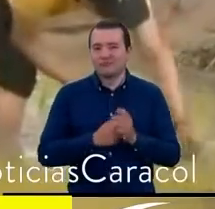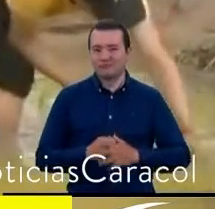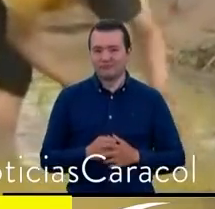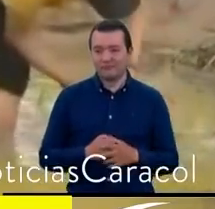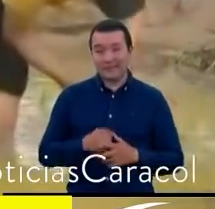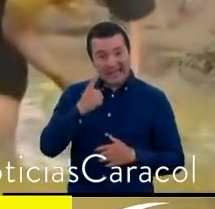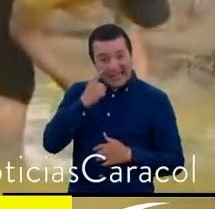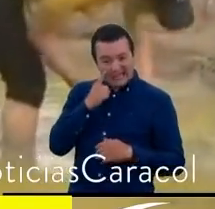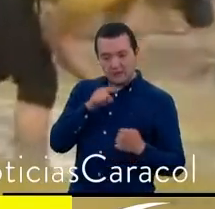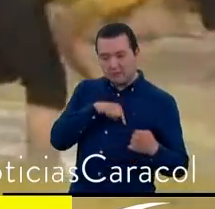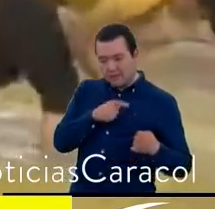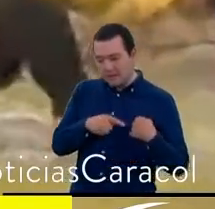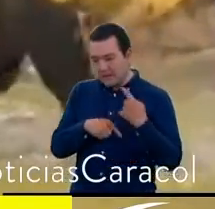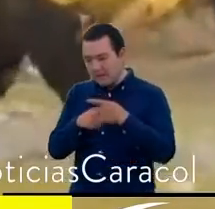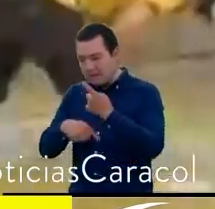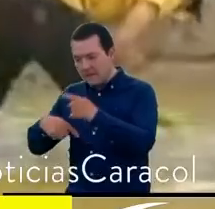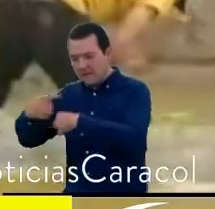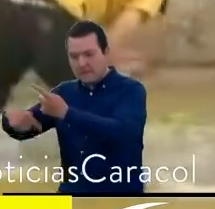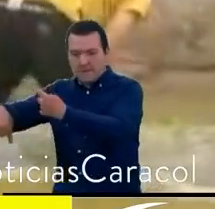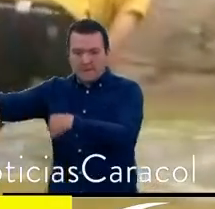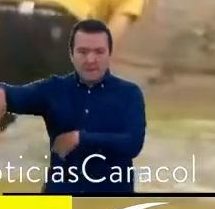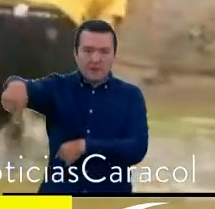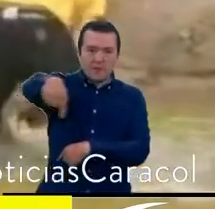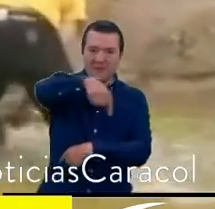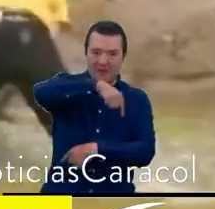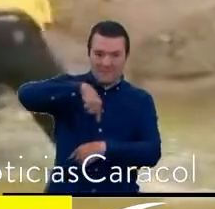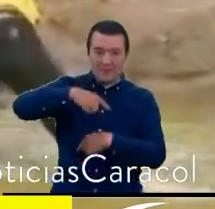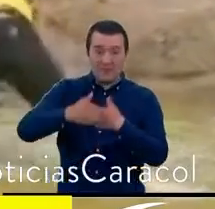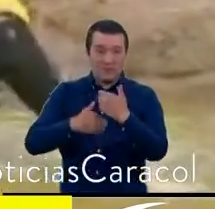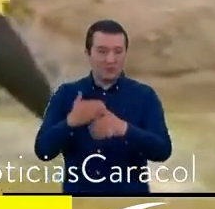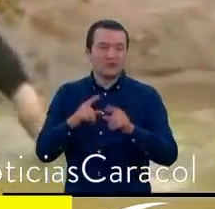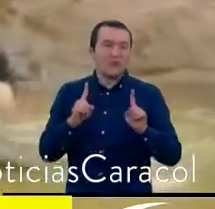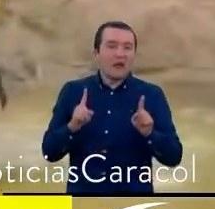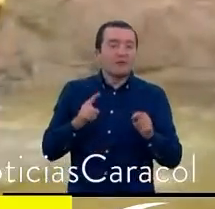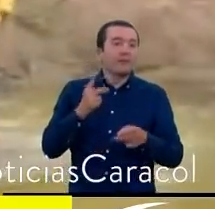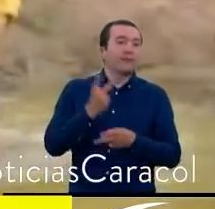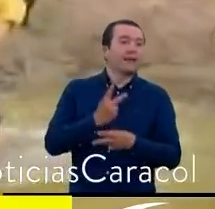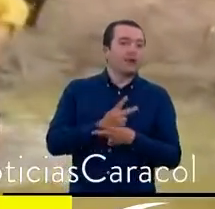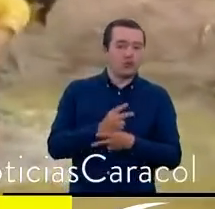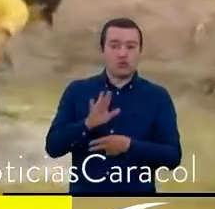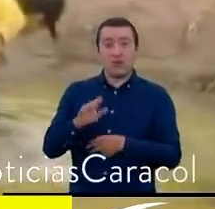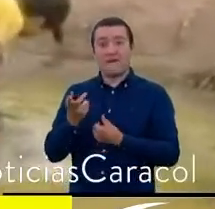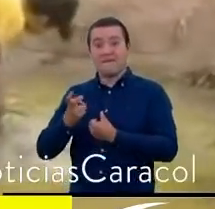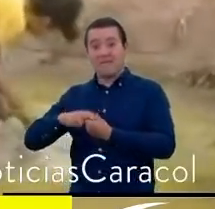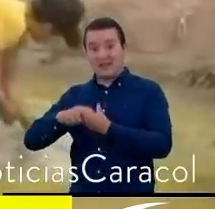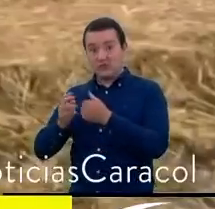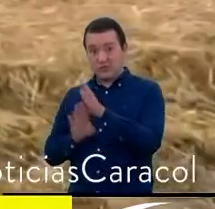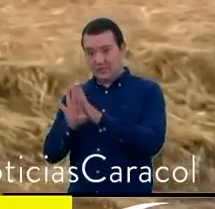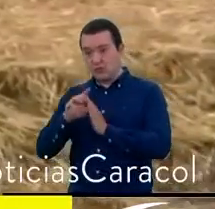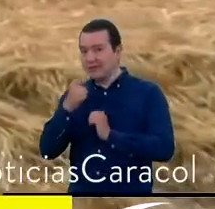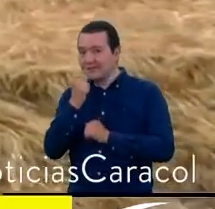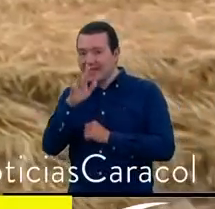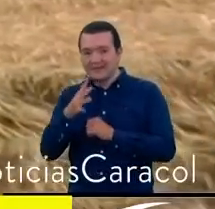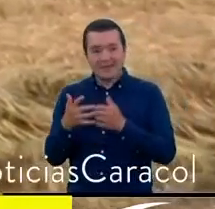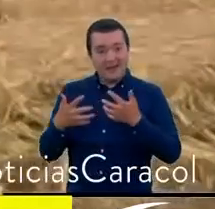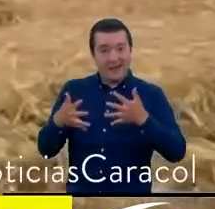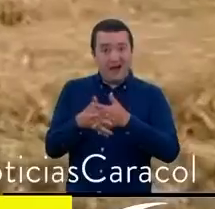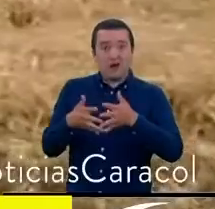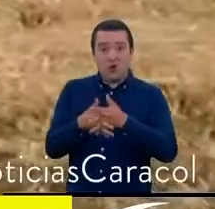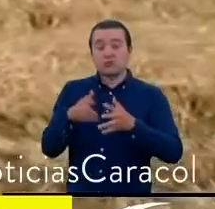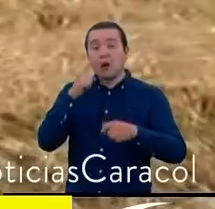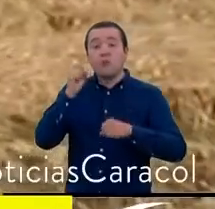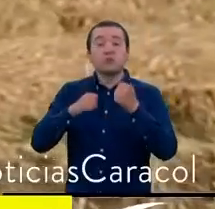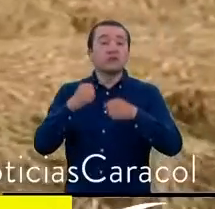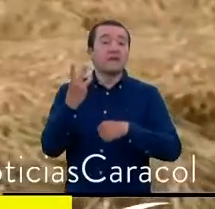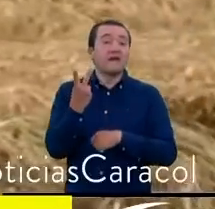anterior proceso se encuentra en riesgo luego de que FEDESarrollo anunciara que la producción de este cereal podría desaparecer en